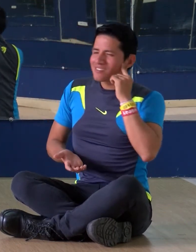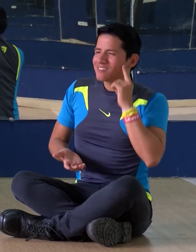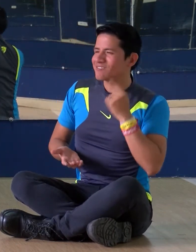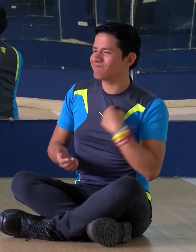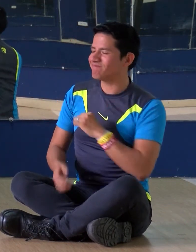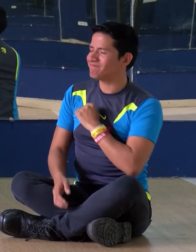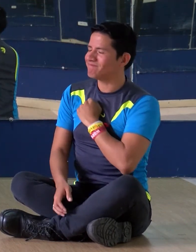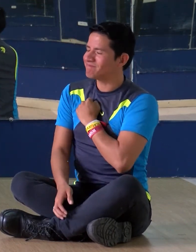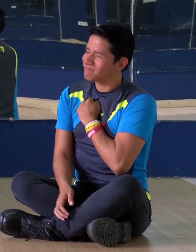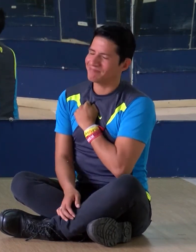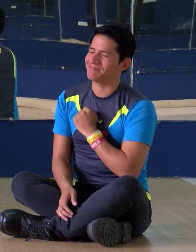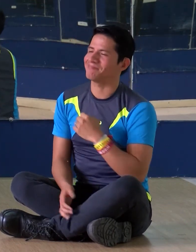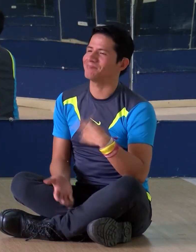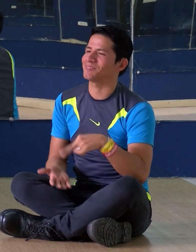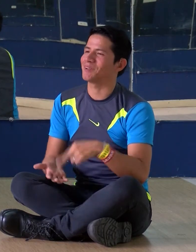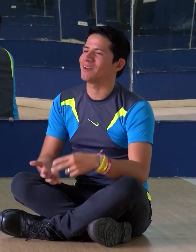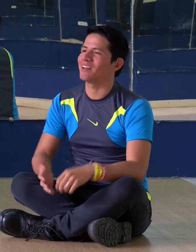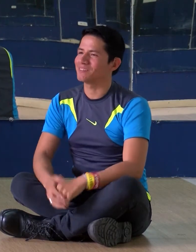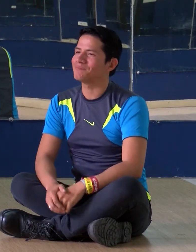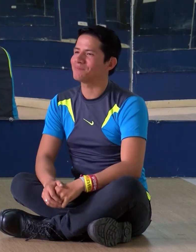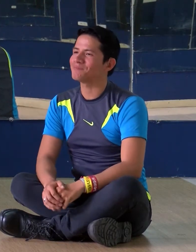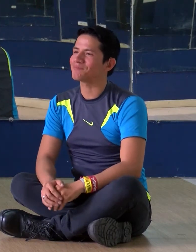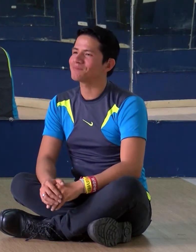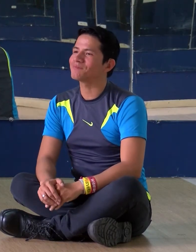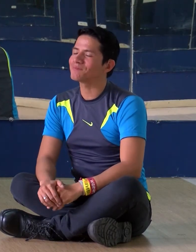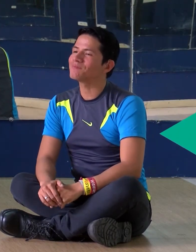Me gusta expresarme mediante el baile.